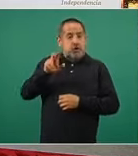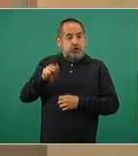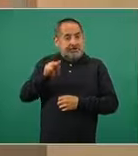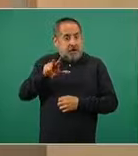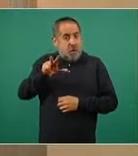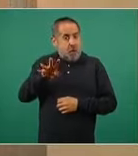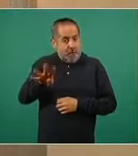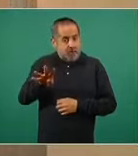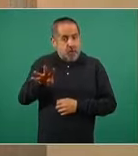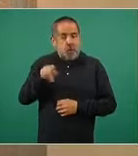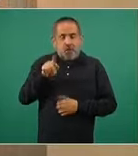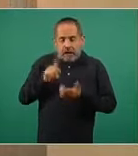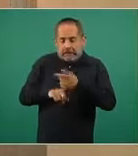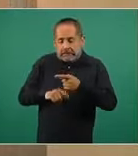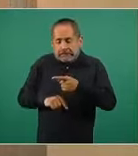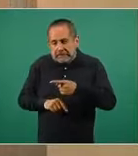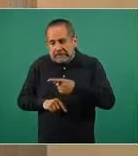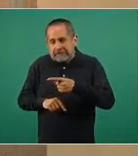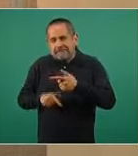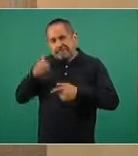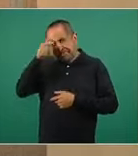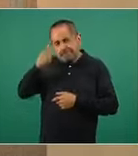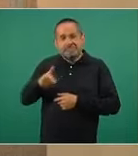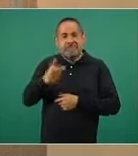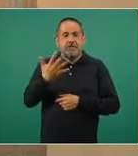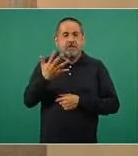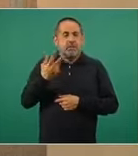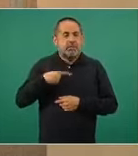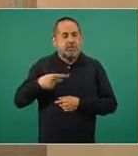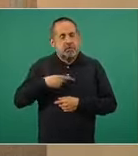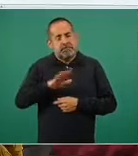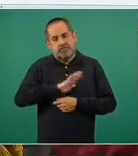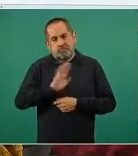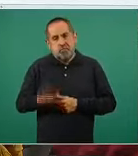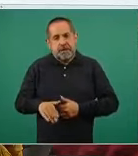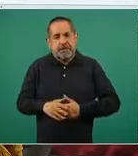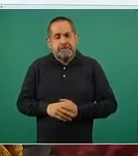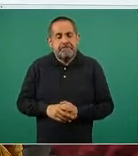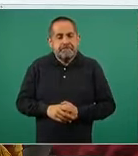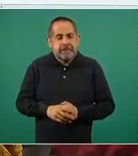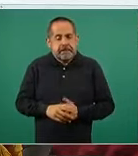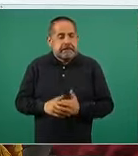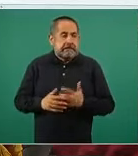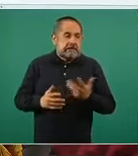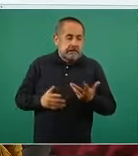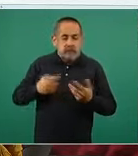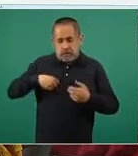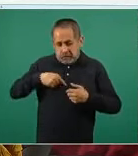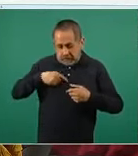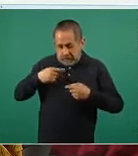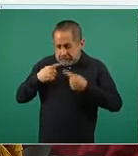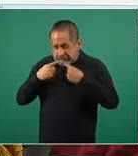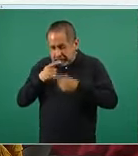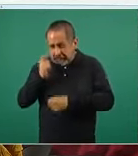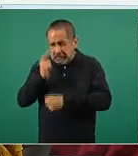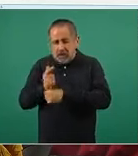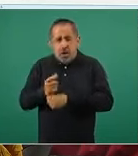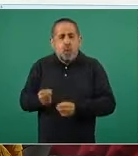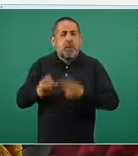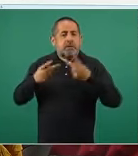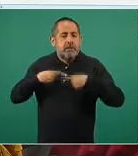confirmados, identificamos desafortunadas 50 defunciones, de las cuales cuando nosotros identificamos cuántos se enferman